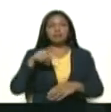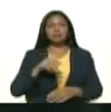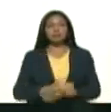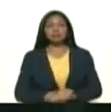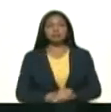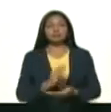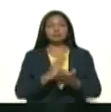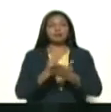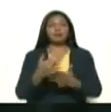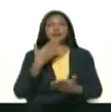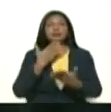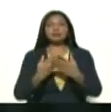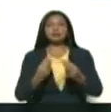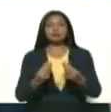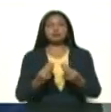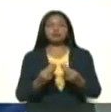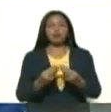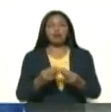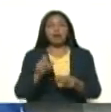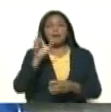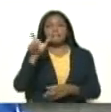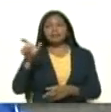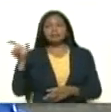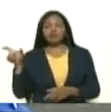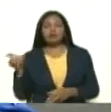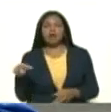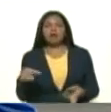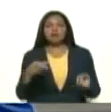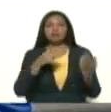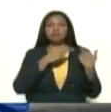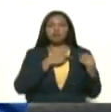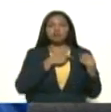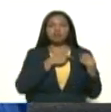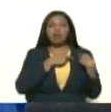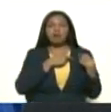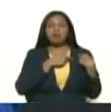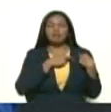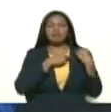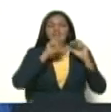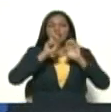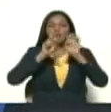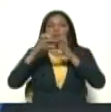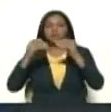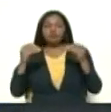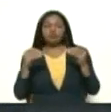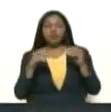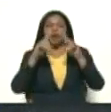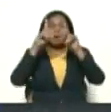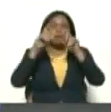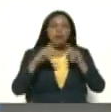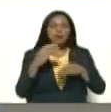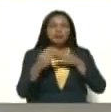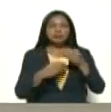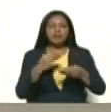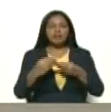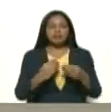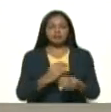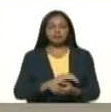Siempre hay que agradecerle a los infectólogos, virólogos, bacteriólogos,